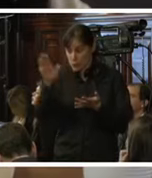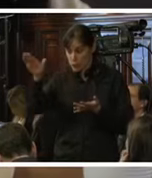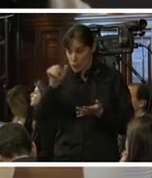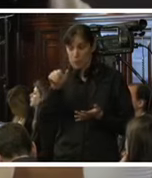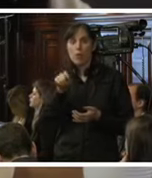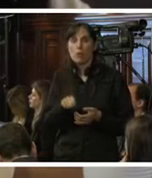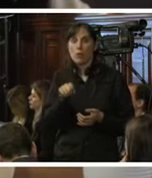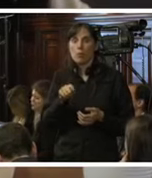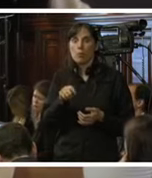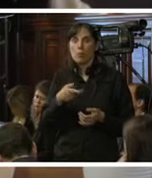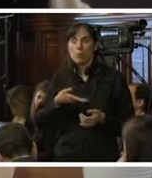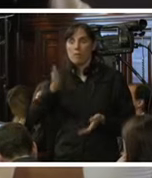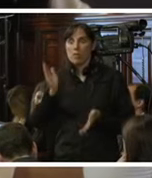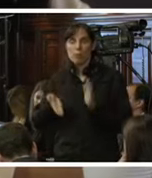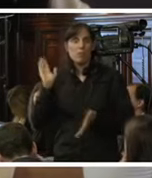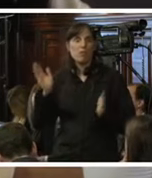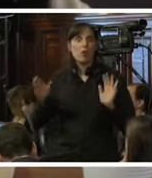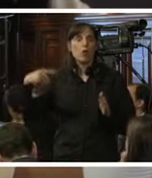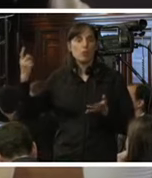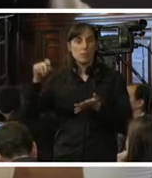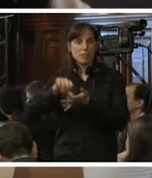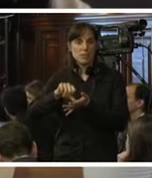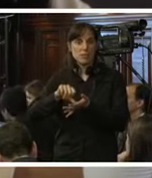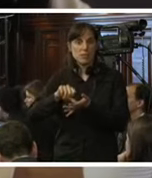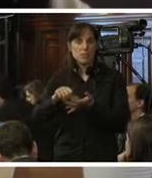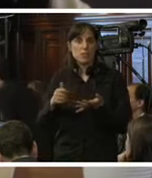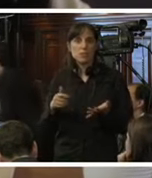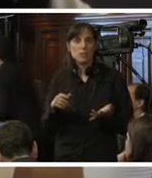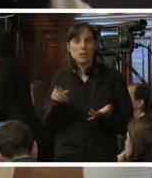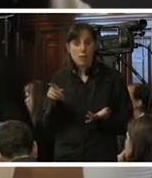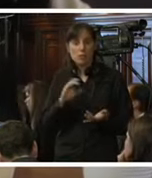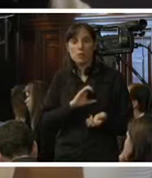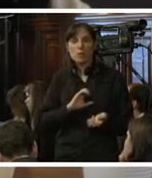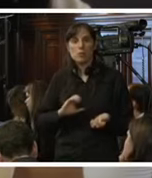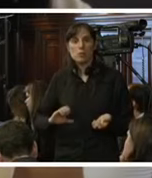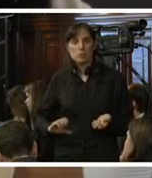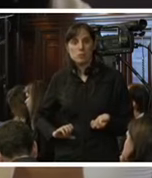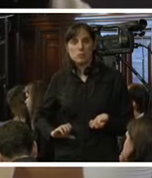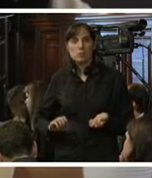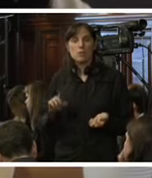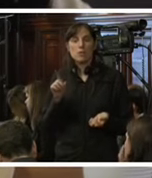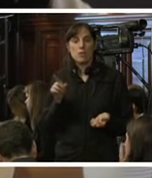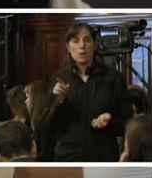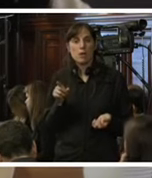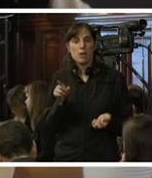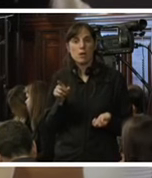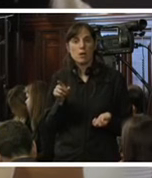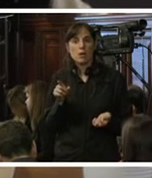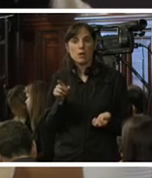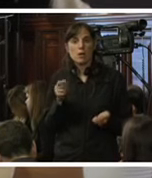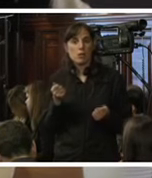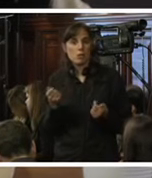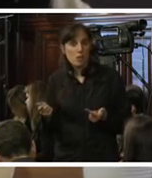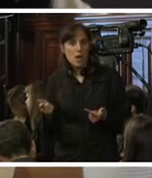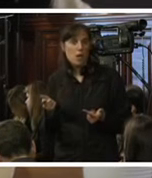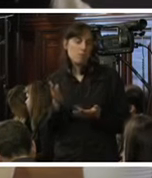que buscar amparo en países de la región. Y estos estados, creo que con la concesión, digamos, de esa salvaguarda del